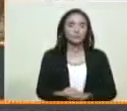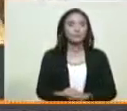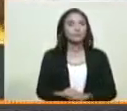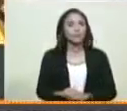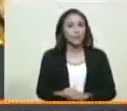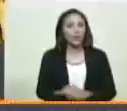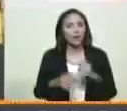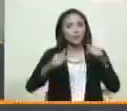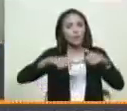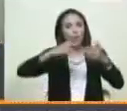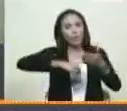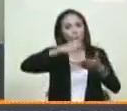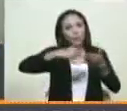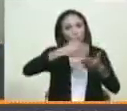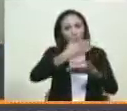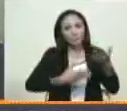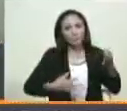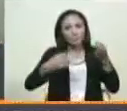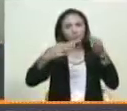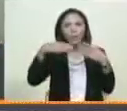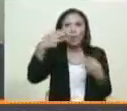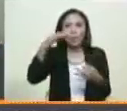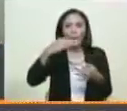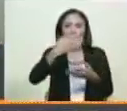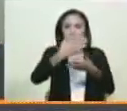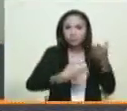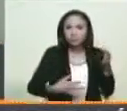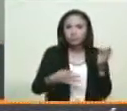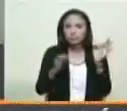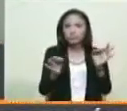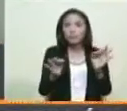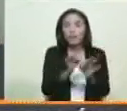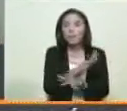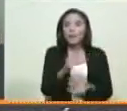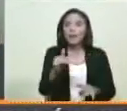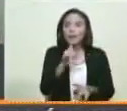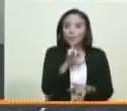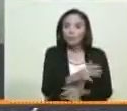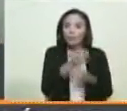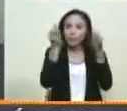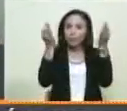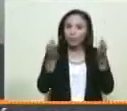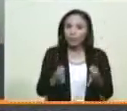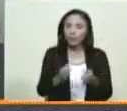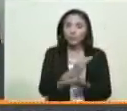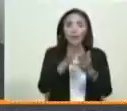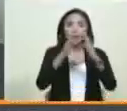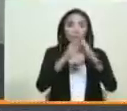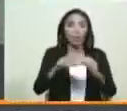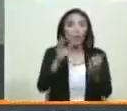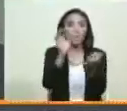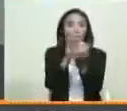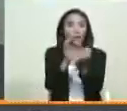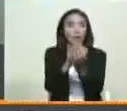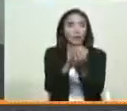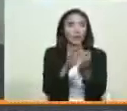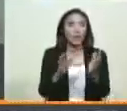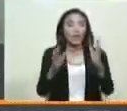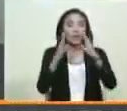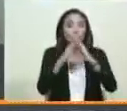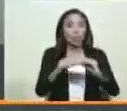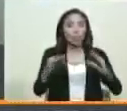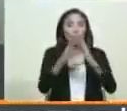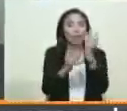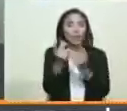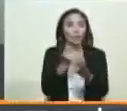Acabo de firmar el decreto para declarar a toda la isla de Margarita zona